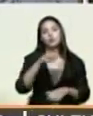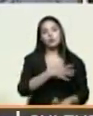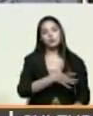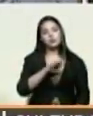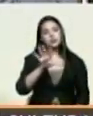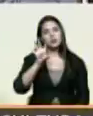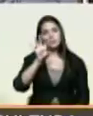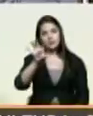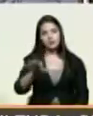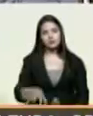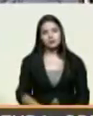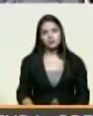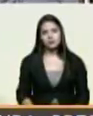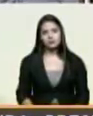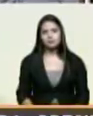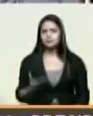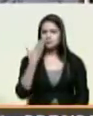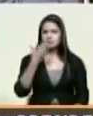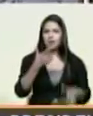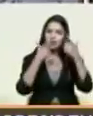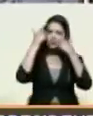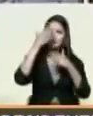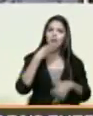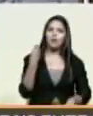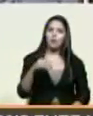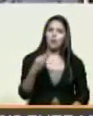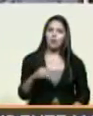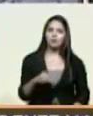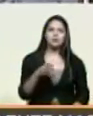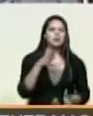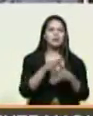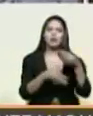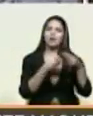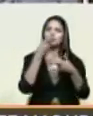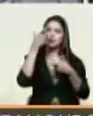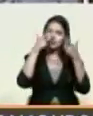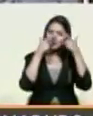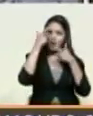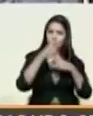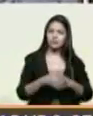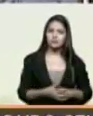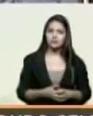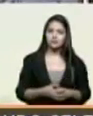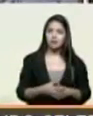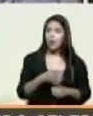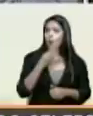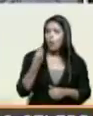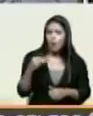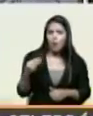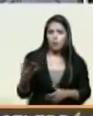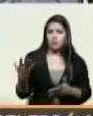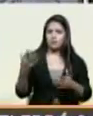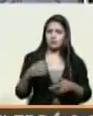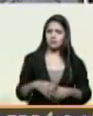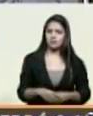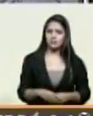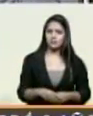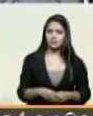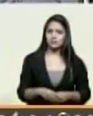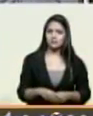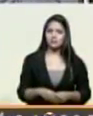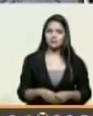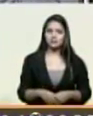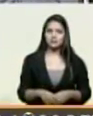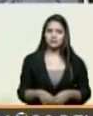patria. Ahí está el Chávez joven. ¿Qué no hizo Chávez de joven? Y desde muy joven, desde que era un